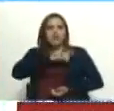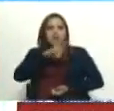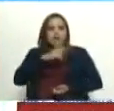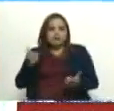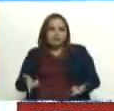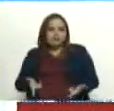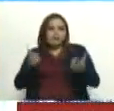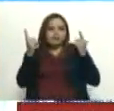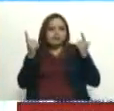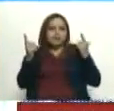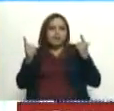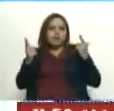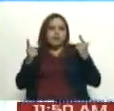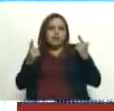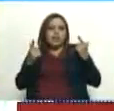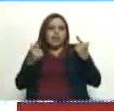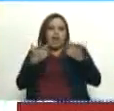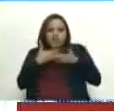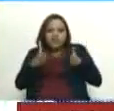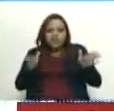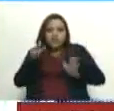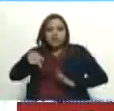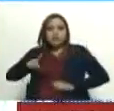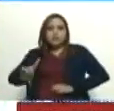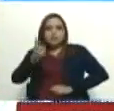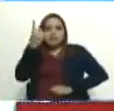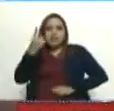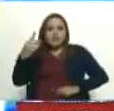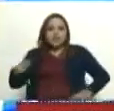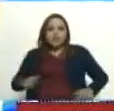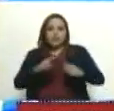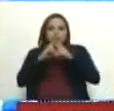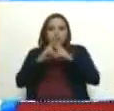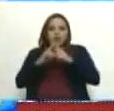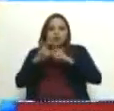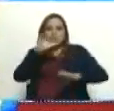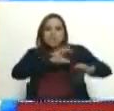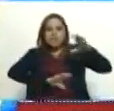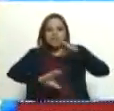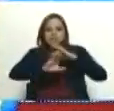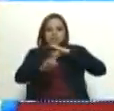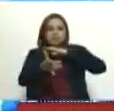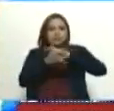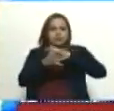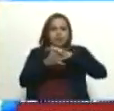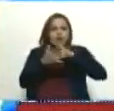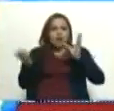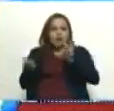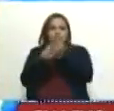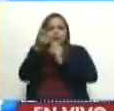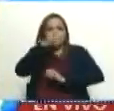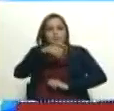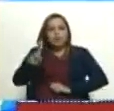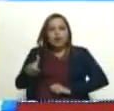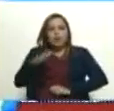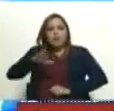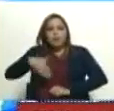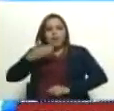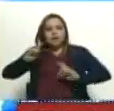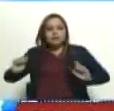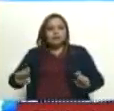aperturado este primer encuentro técnico, científico, popular para